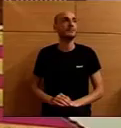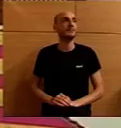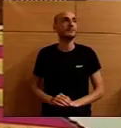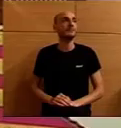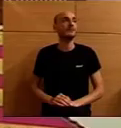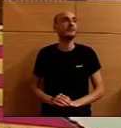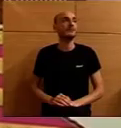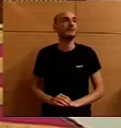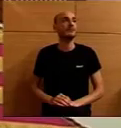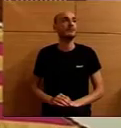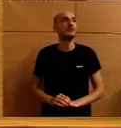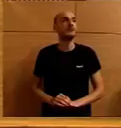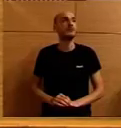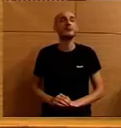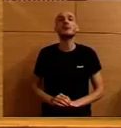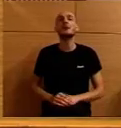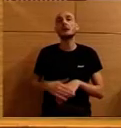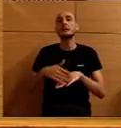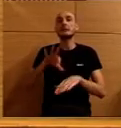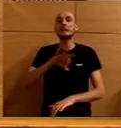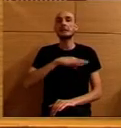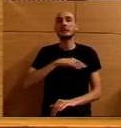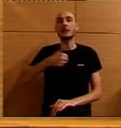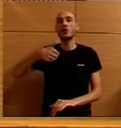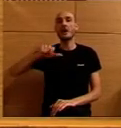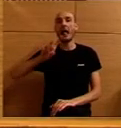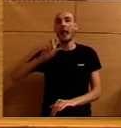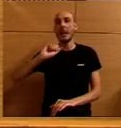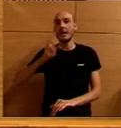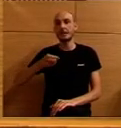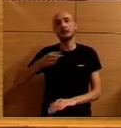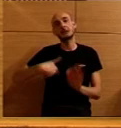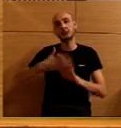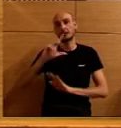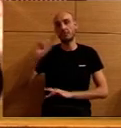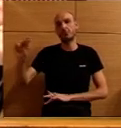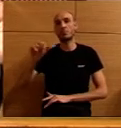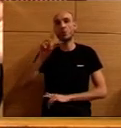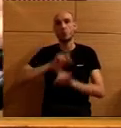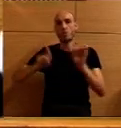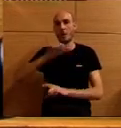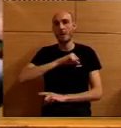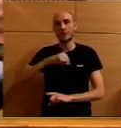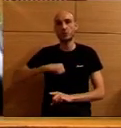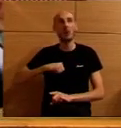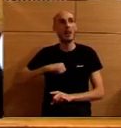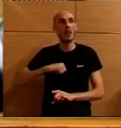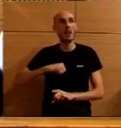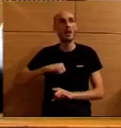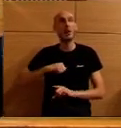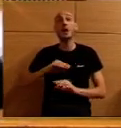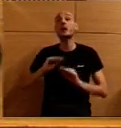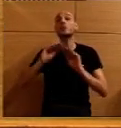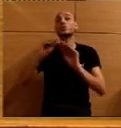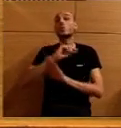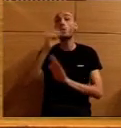Muy bien. Disculpamos al señor Alés, que ha tenido que salir por tema personal, ¿vale? Y me ha pedido que la moción que tenía, bueno, cuando llegamos